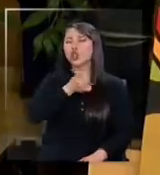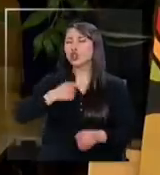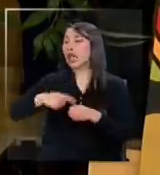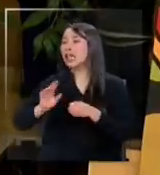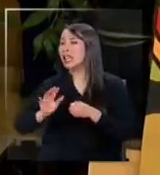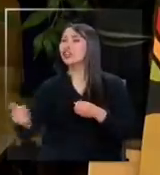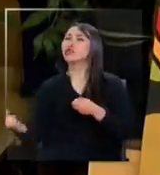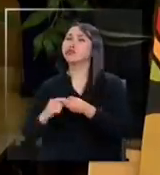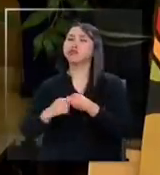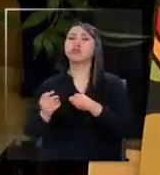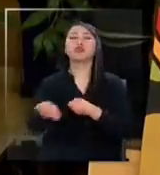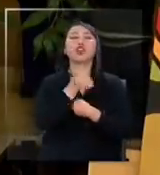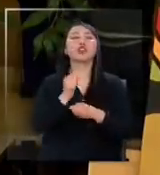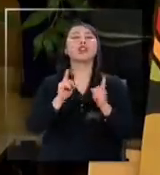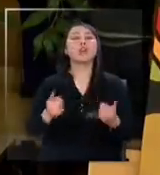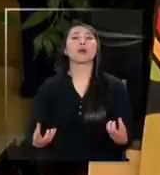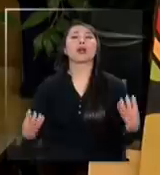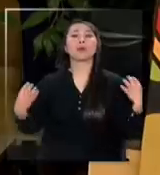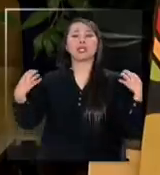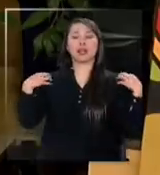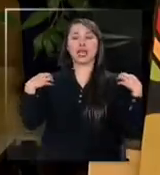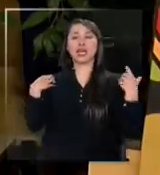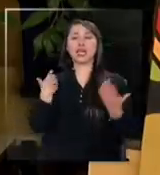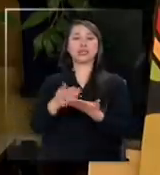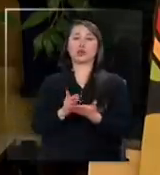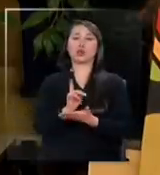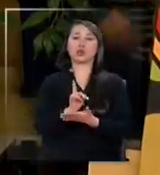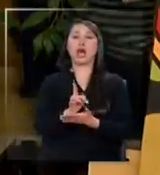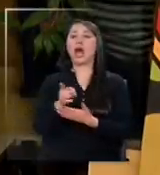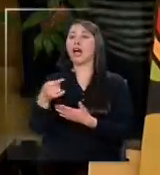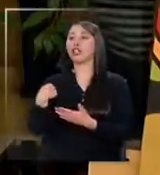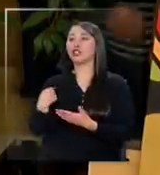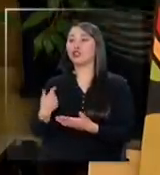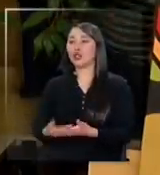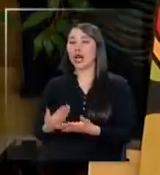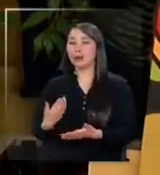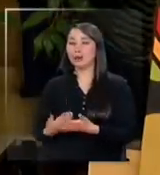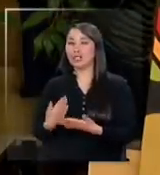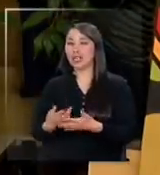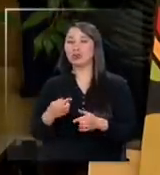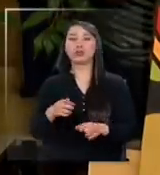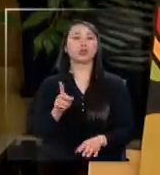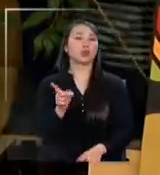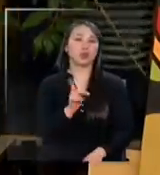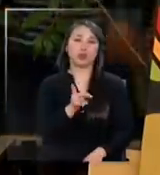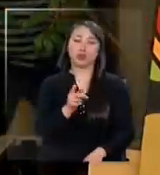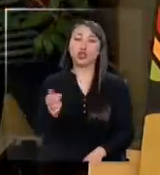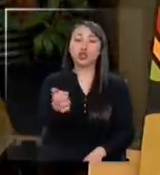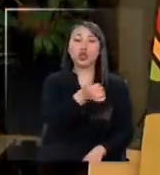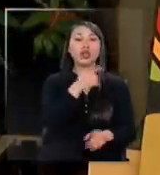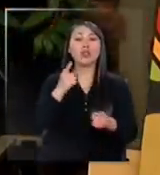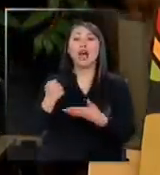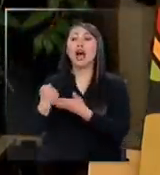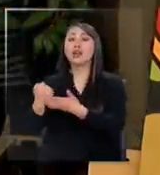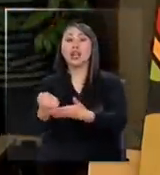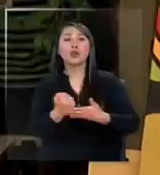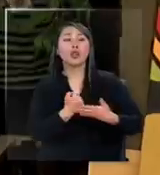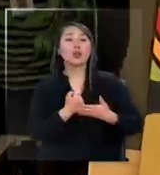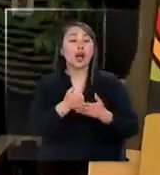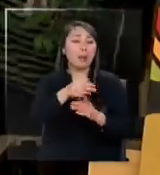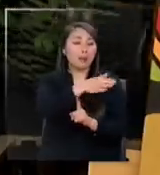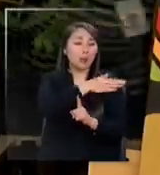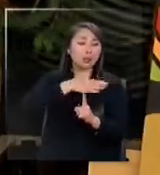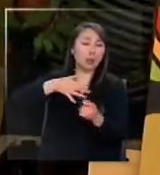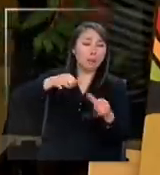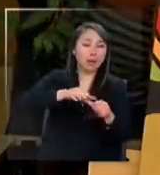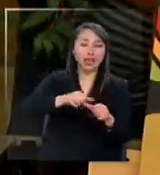temple. Aquí no tenemos que usar esto para sacar pequeñas ventajas. Nadie, ninguno. Tenemos que ayudar a encontrar una solución, no